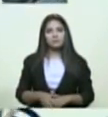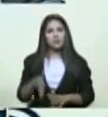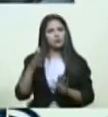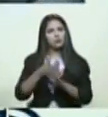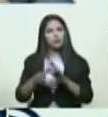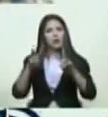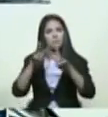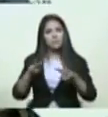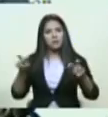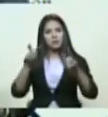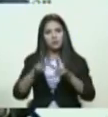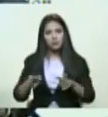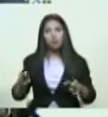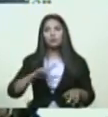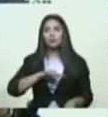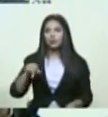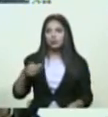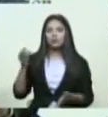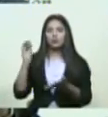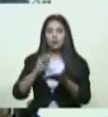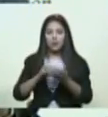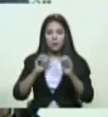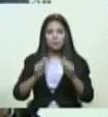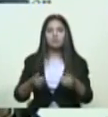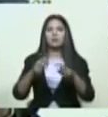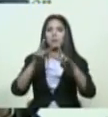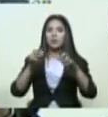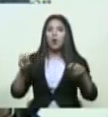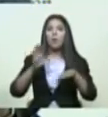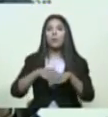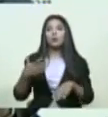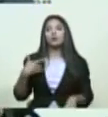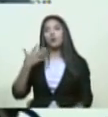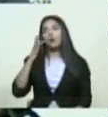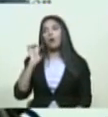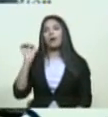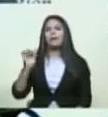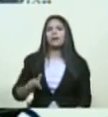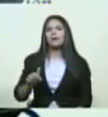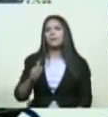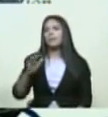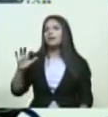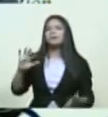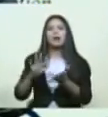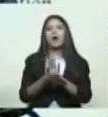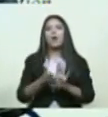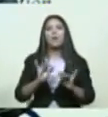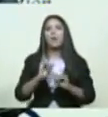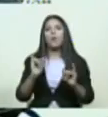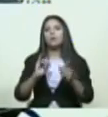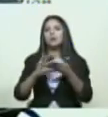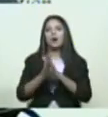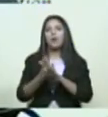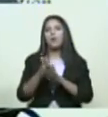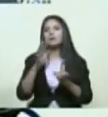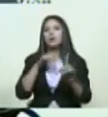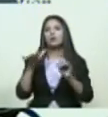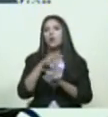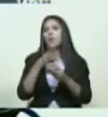investigación, he dicho que lo vamos a retomar también, porque yo creo que aquí no es, aquí se acabó ese estilo